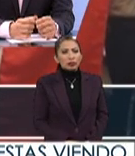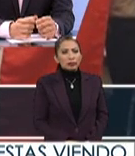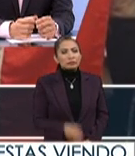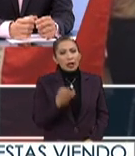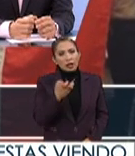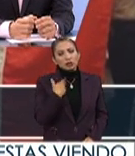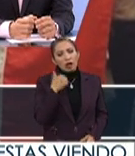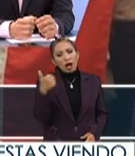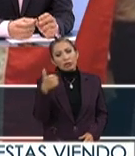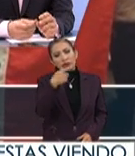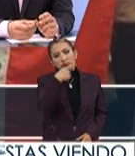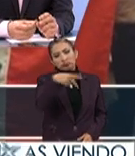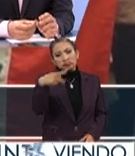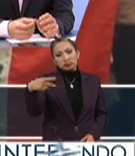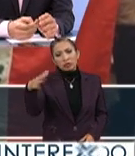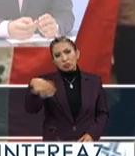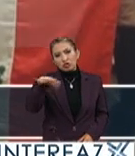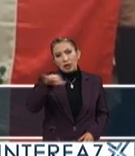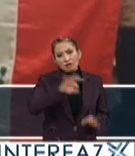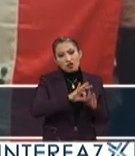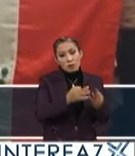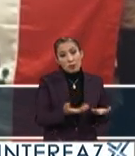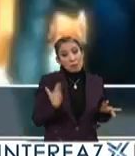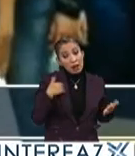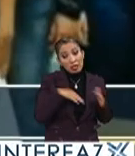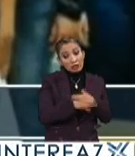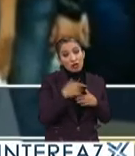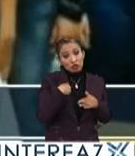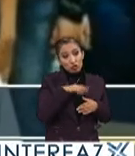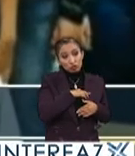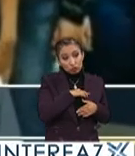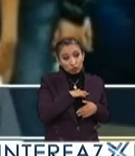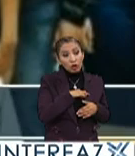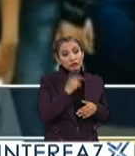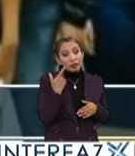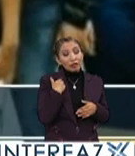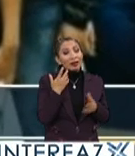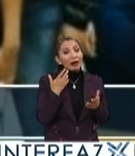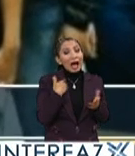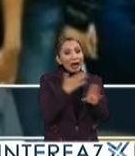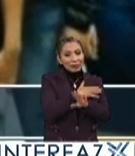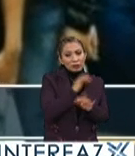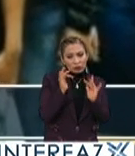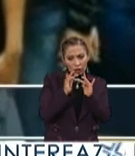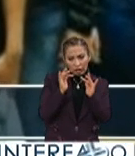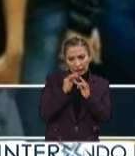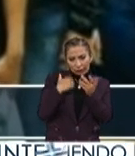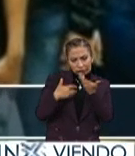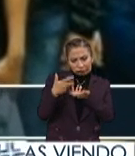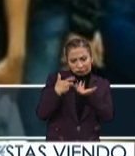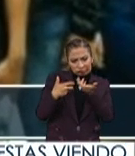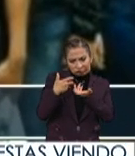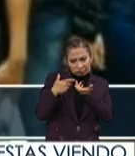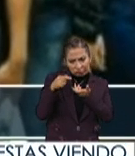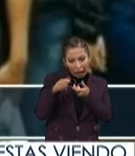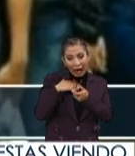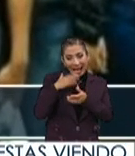parte era cada quien buscaba pues por sus medios. O sea, antes nosotros de irnos pues nos contactamos y